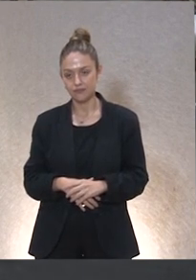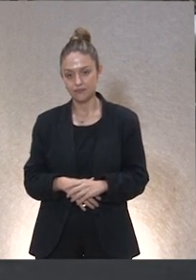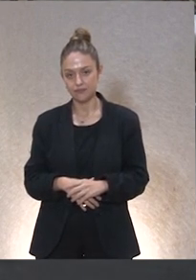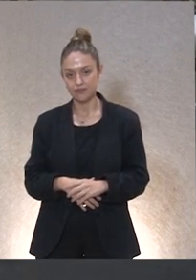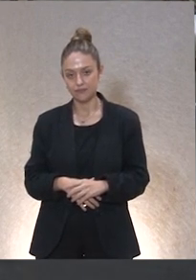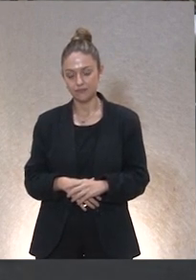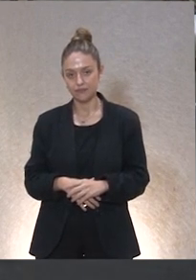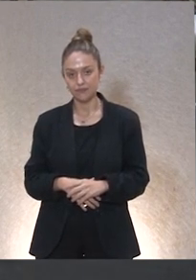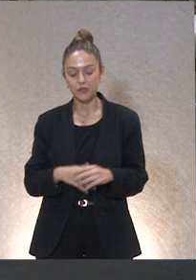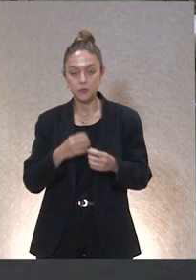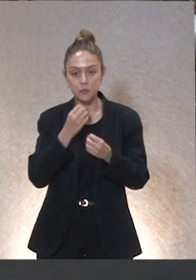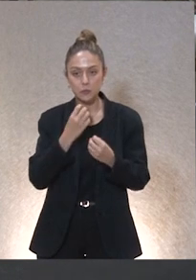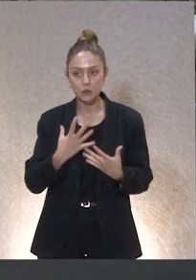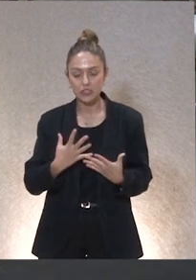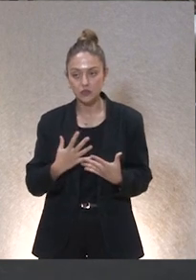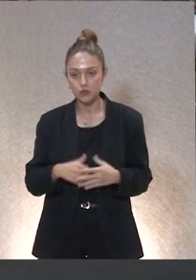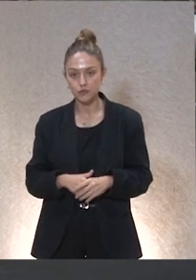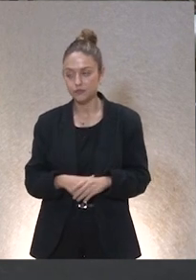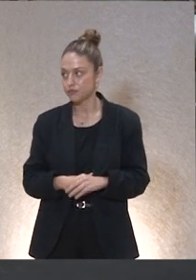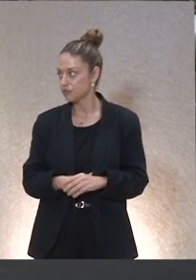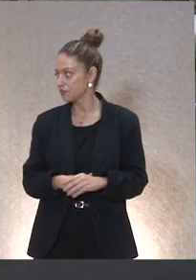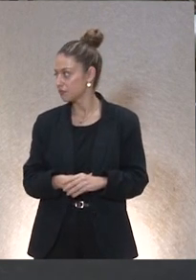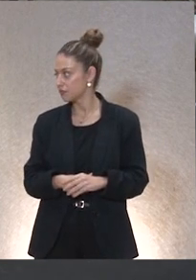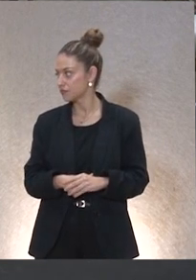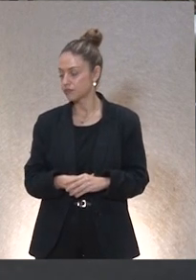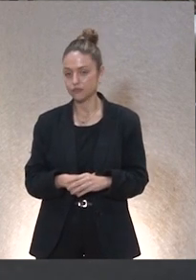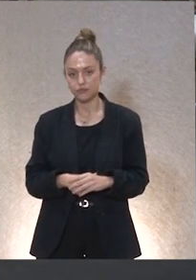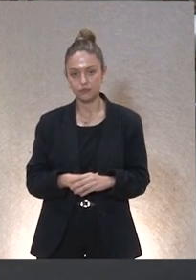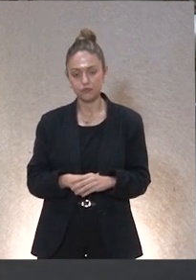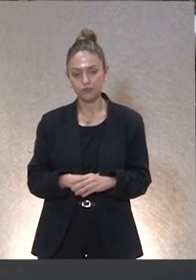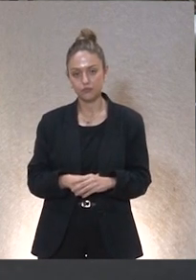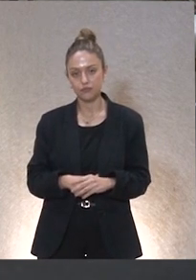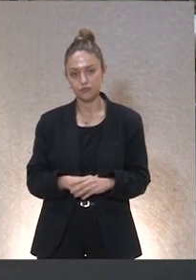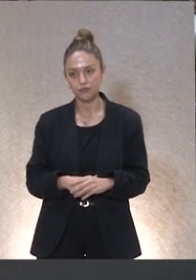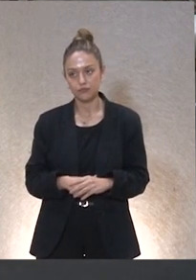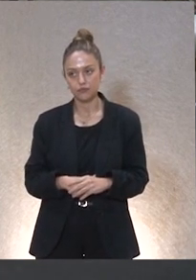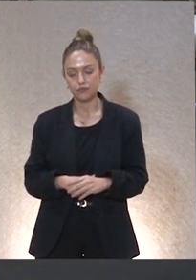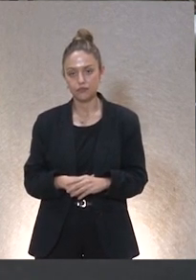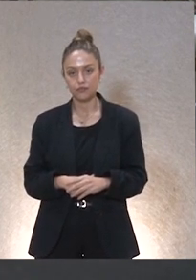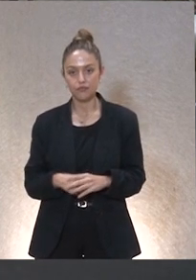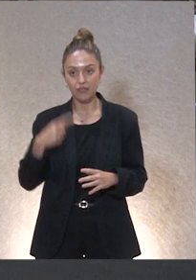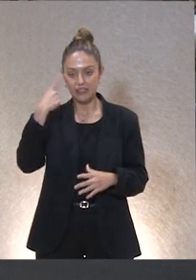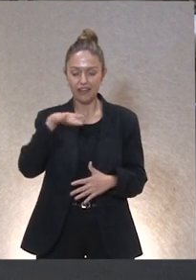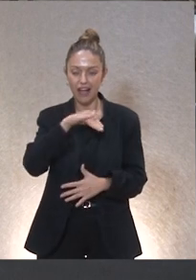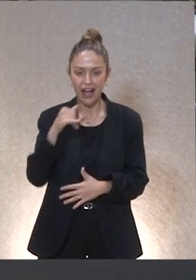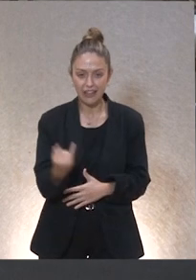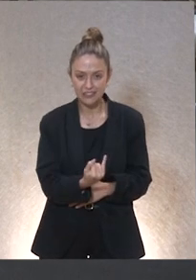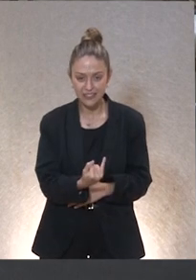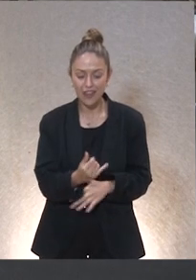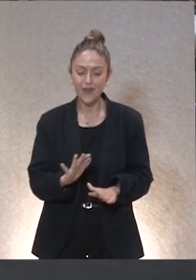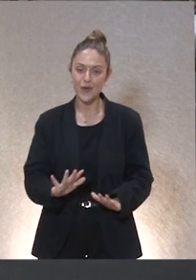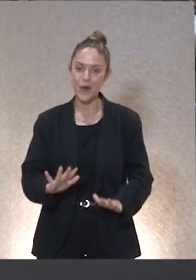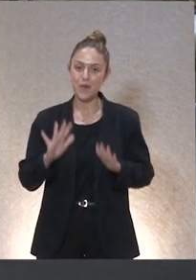favor Bueno pues se ha caído el micrófono sé que estamos muy cansados